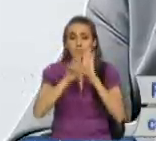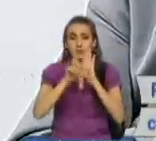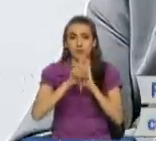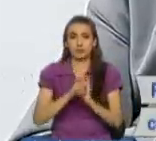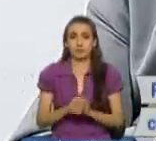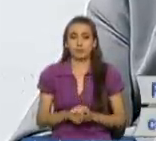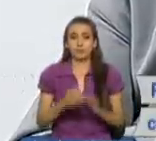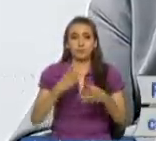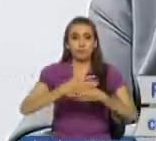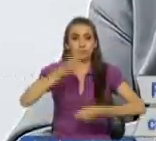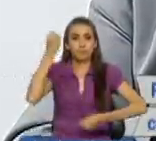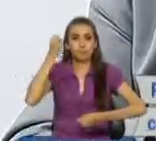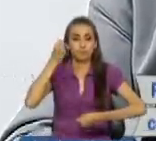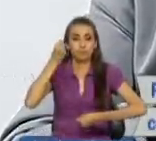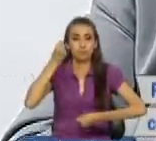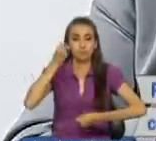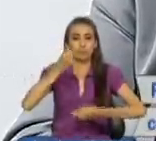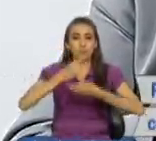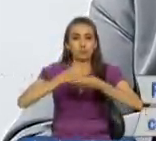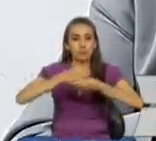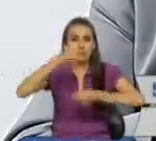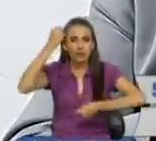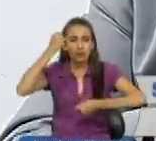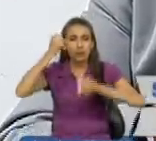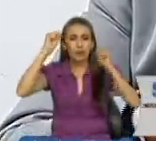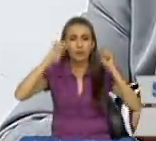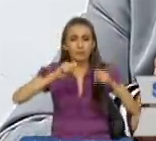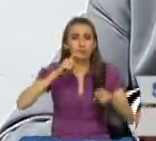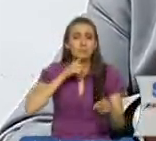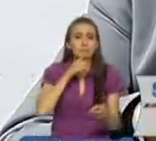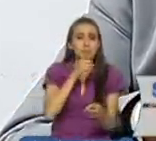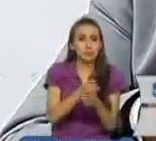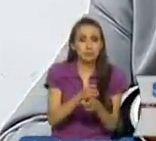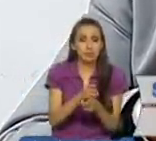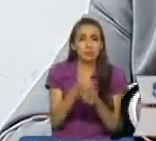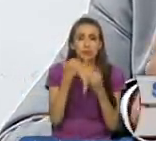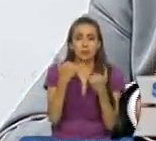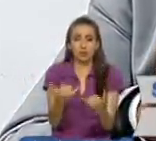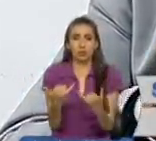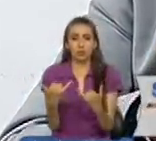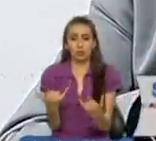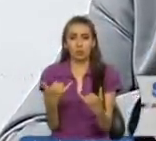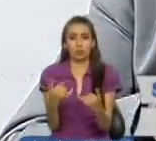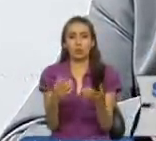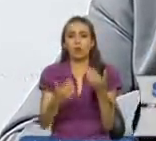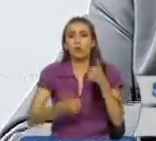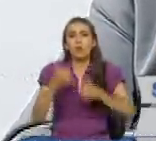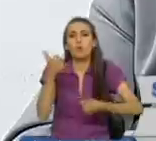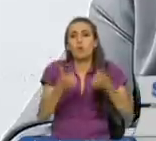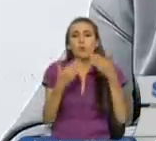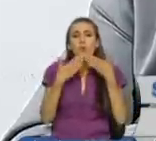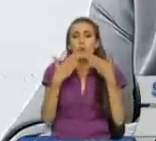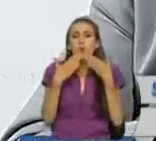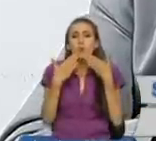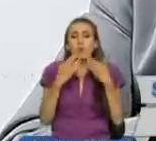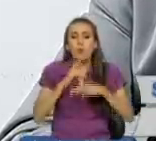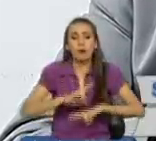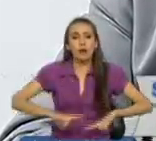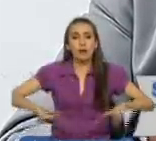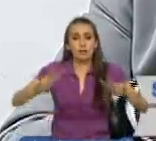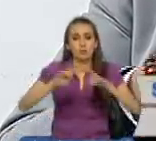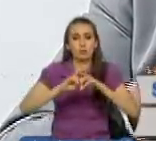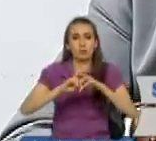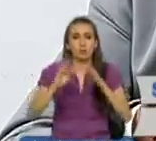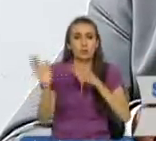parece que ajustes estarían deberían estar definidos justamente a definir Cuáles podrían ser los valores más adecuados